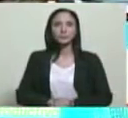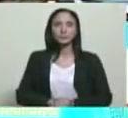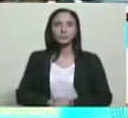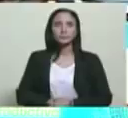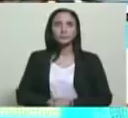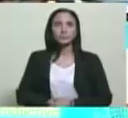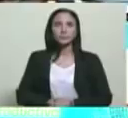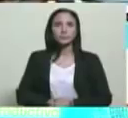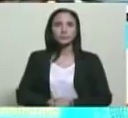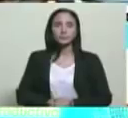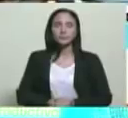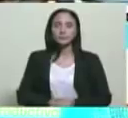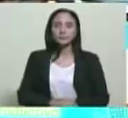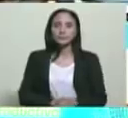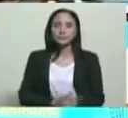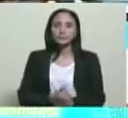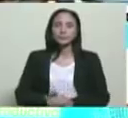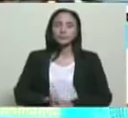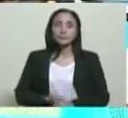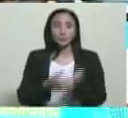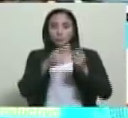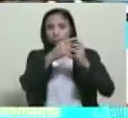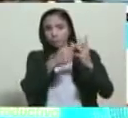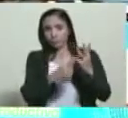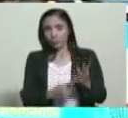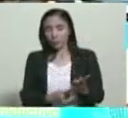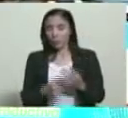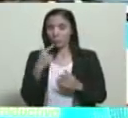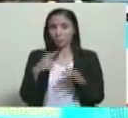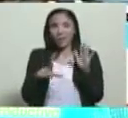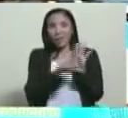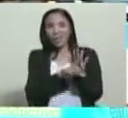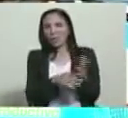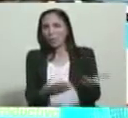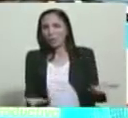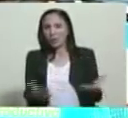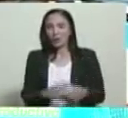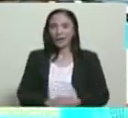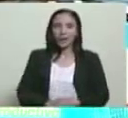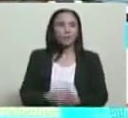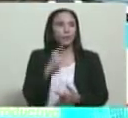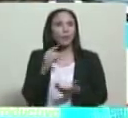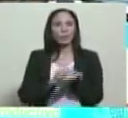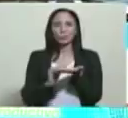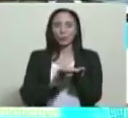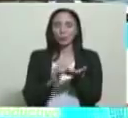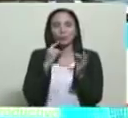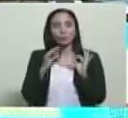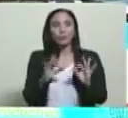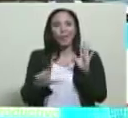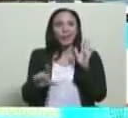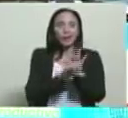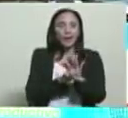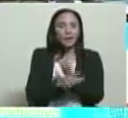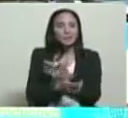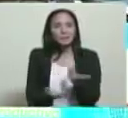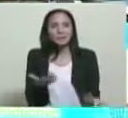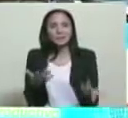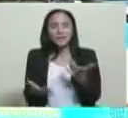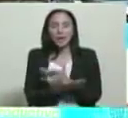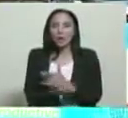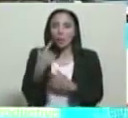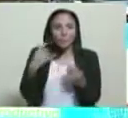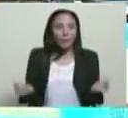Ahora, fíjense ustedes cuántas cosas. Lo legal, compadre, lo resuelve, pero que no sea lo legal lo que pare.